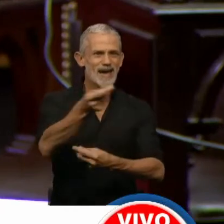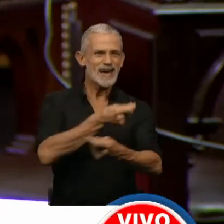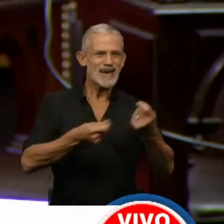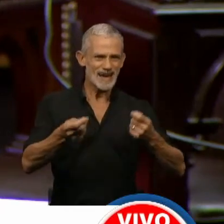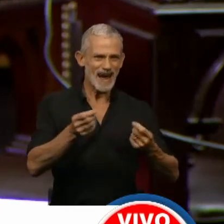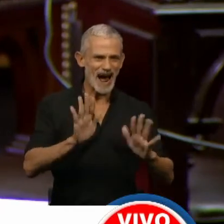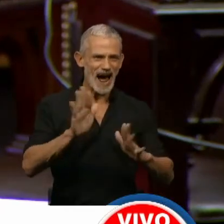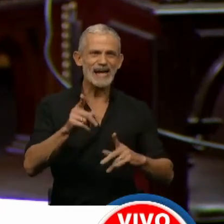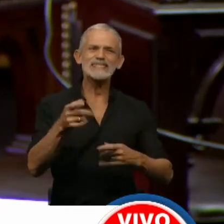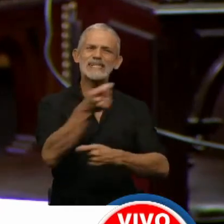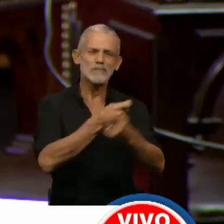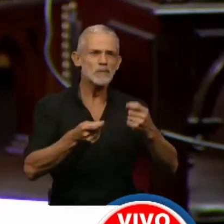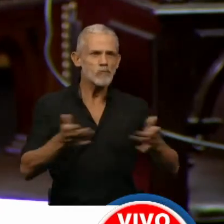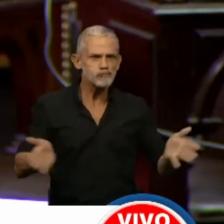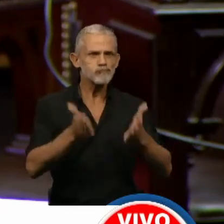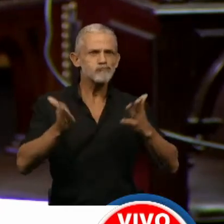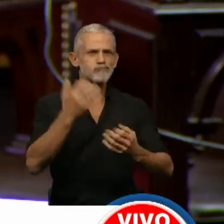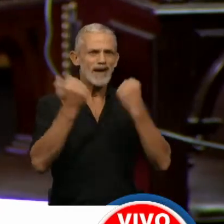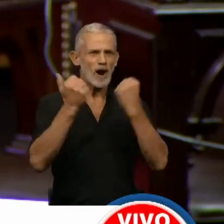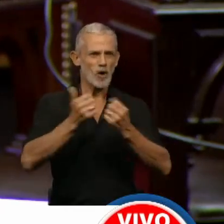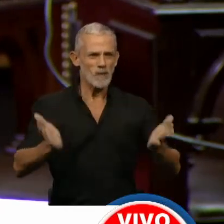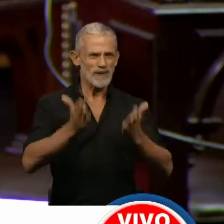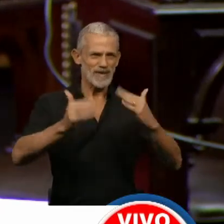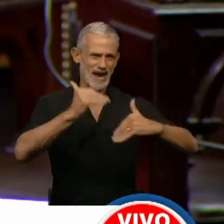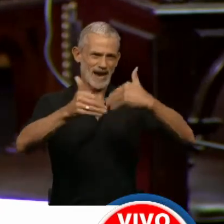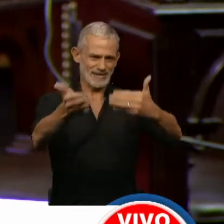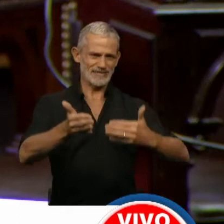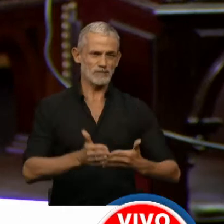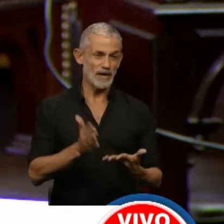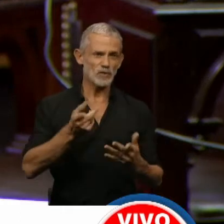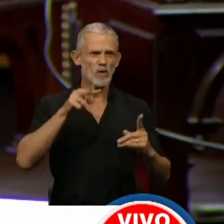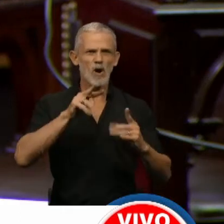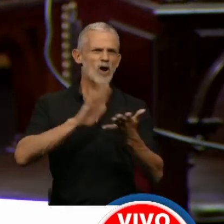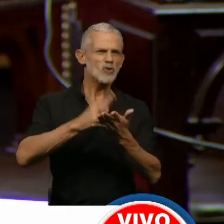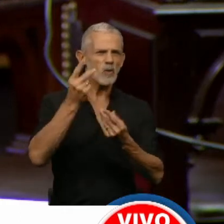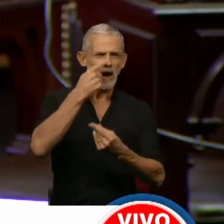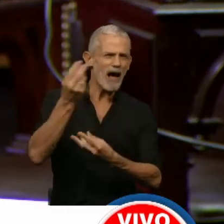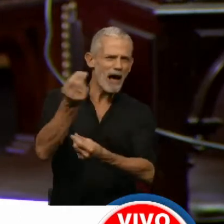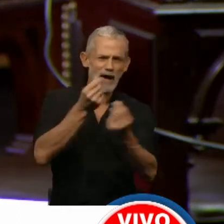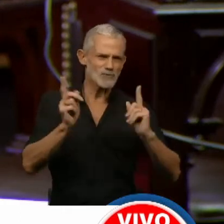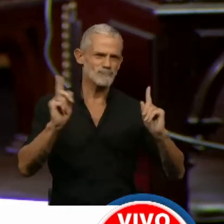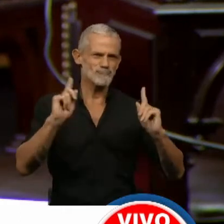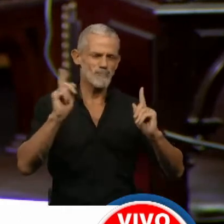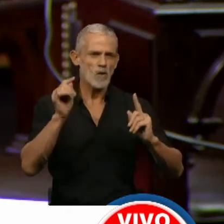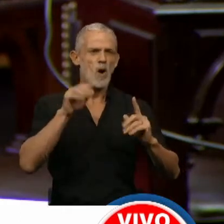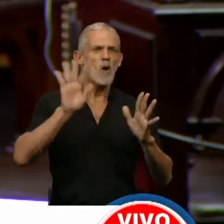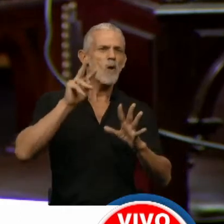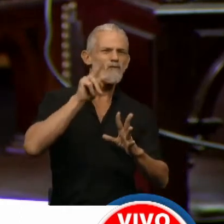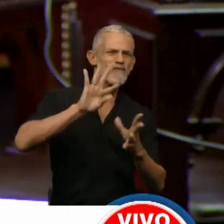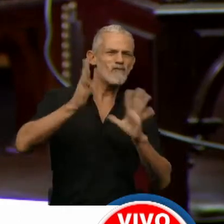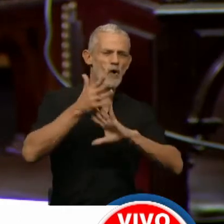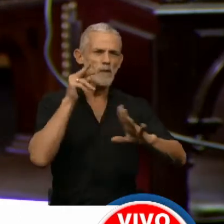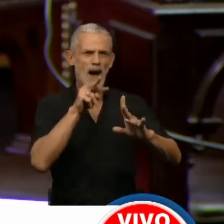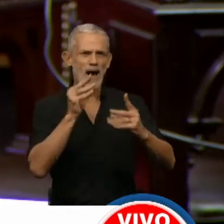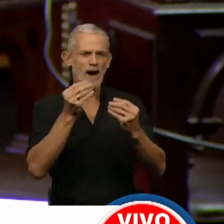interno es un elemento dinamizador y de crecimiento de la economía. Y no hay una mirada netamente economicista. La mirada no es que se